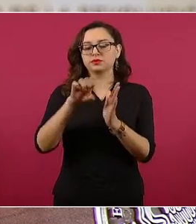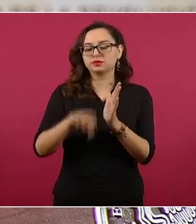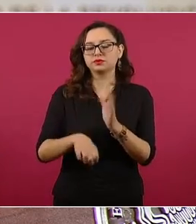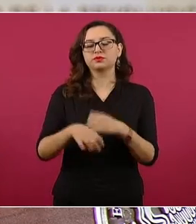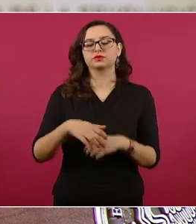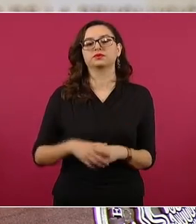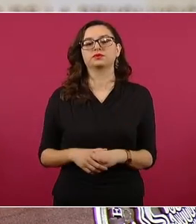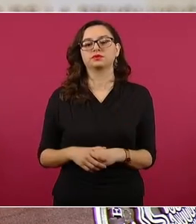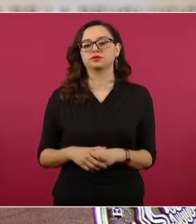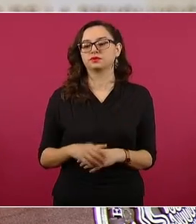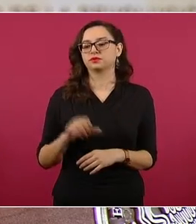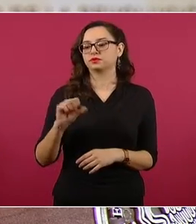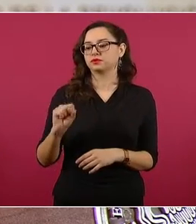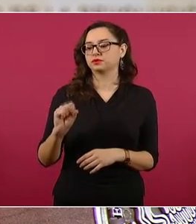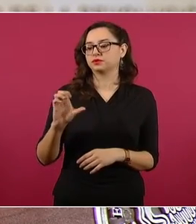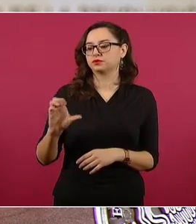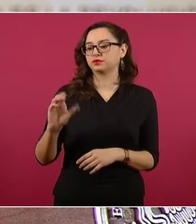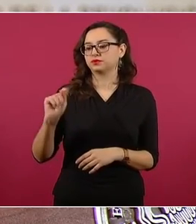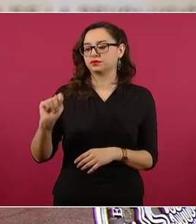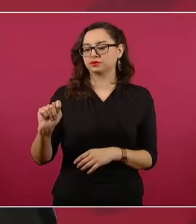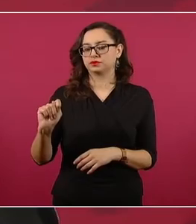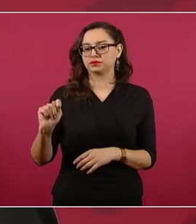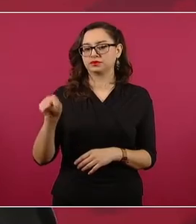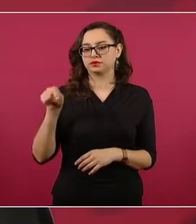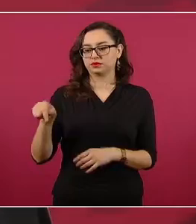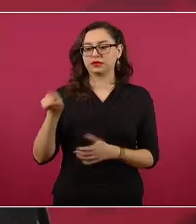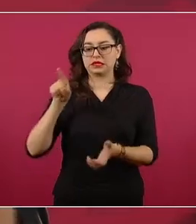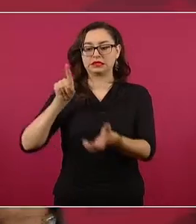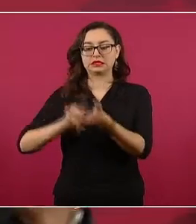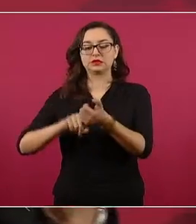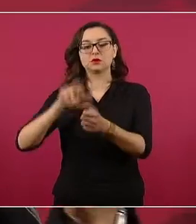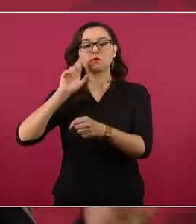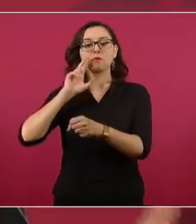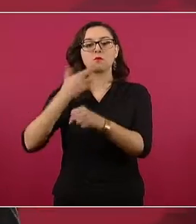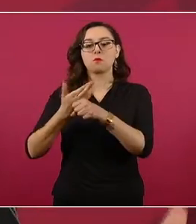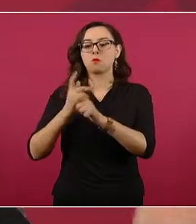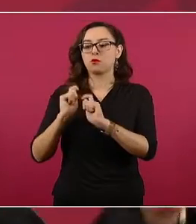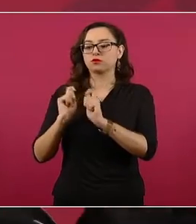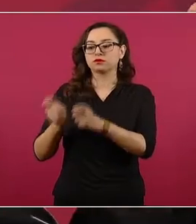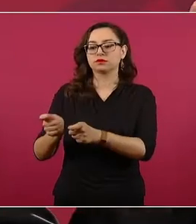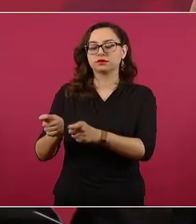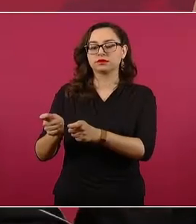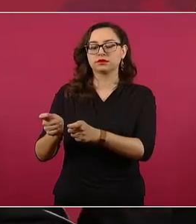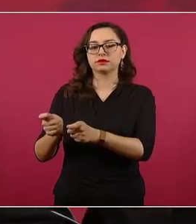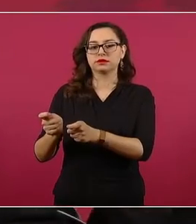Comunicaciones la responsabilidad de